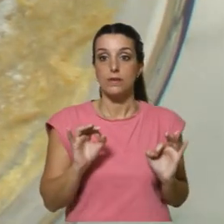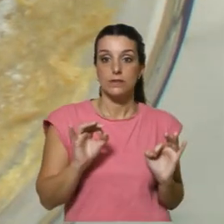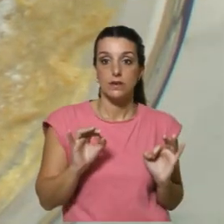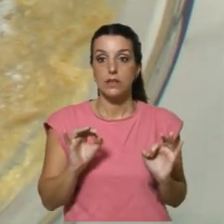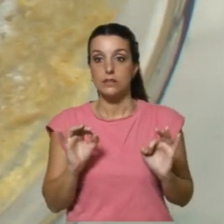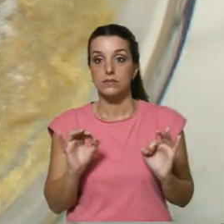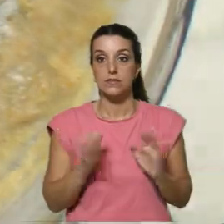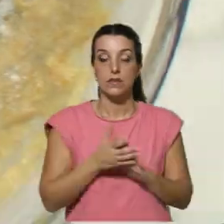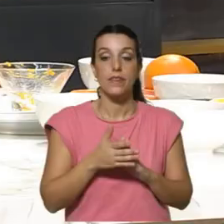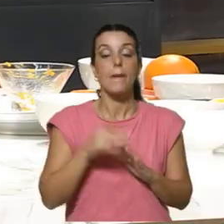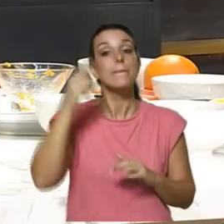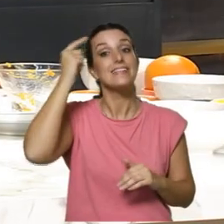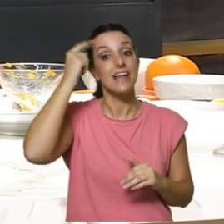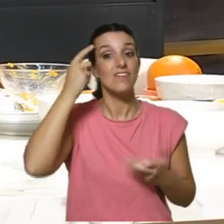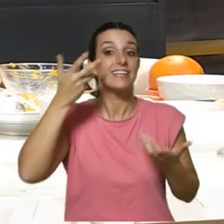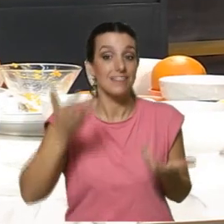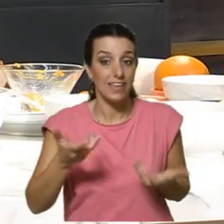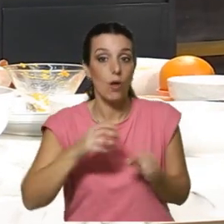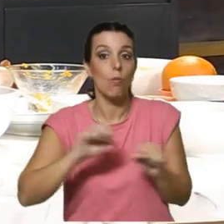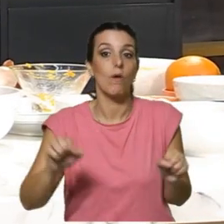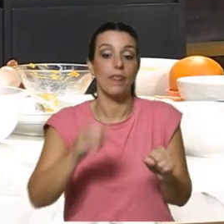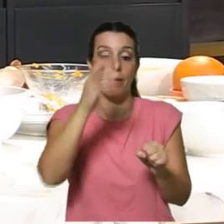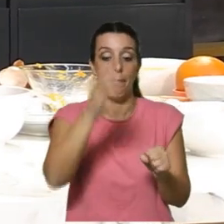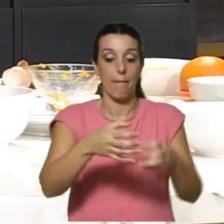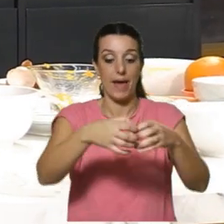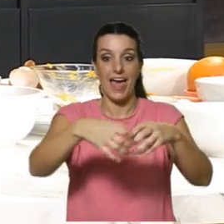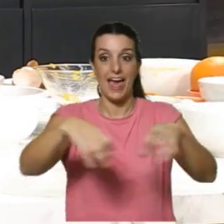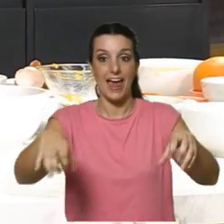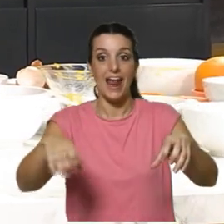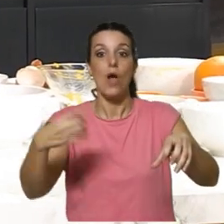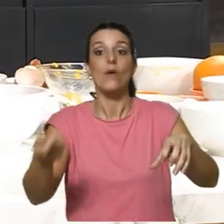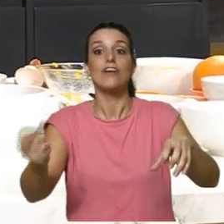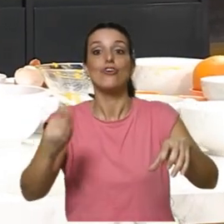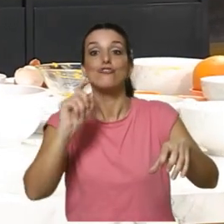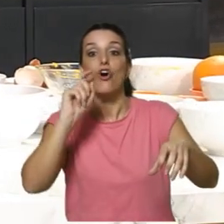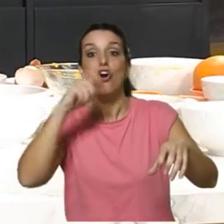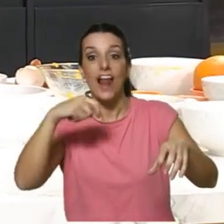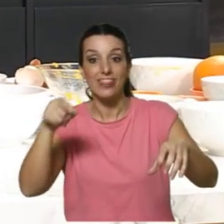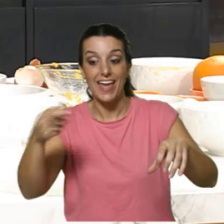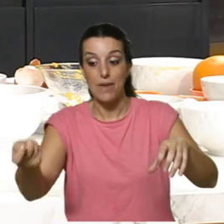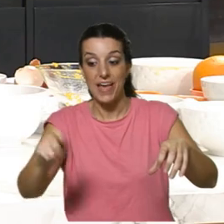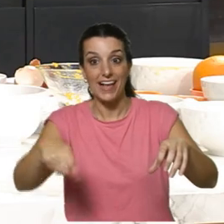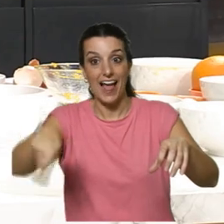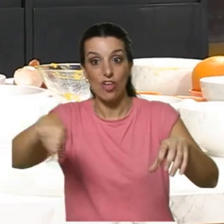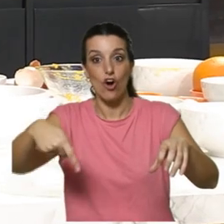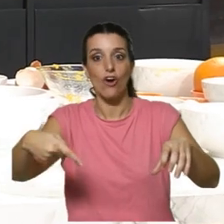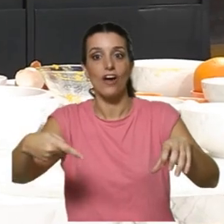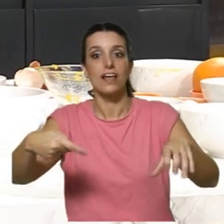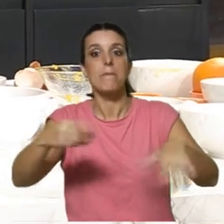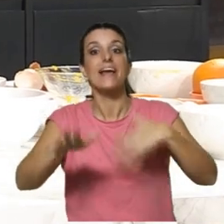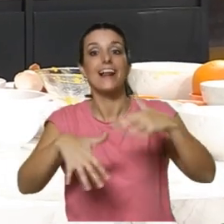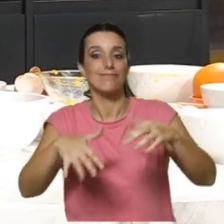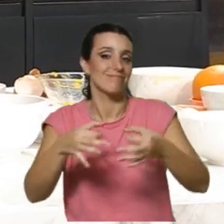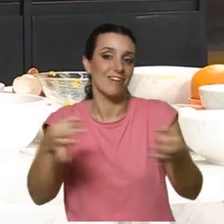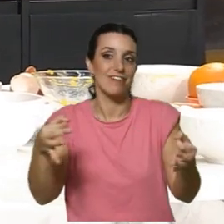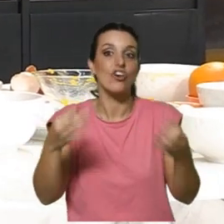¿Sabes qué pensaba también? Si querés, podés separar una parte de la masa, le pones un par de cucharadas de cacao y lo haces como mixto. También te puede quedar